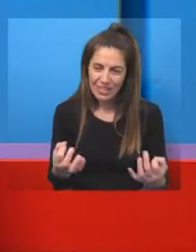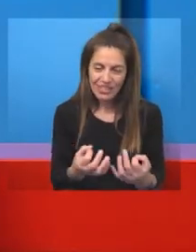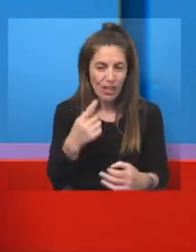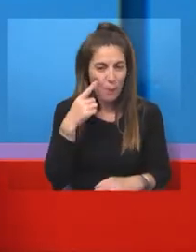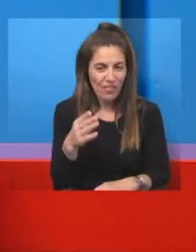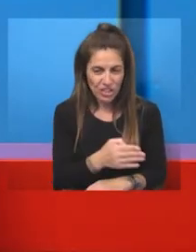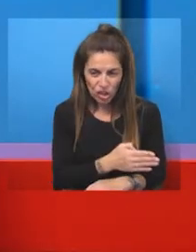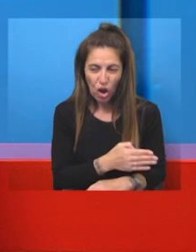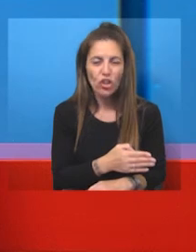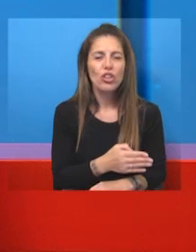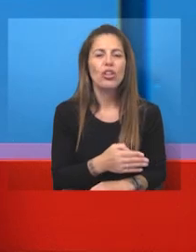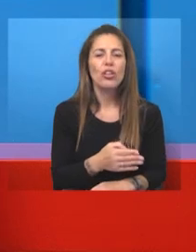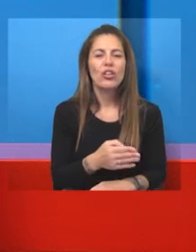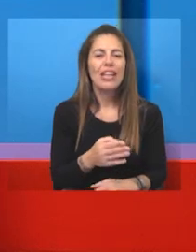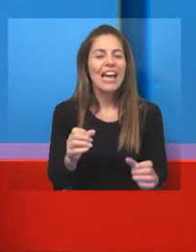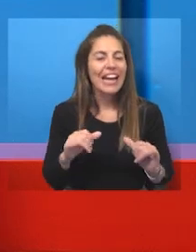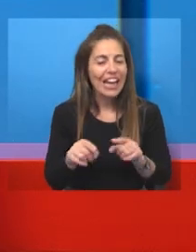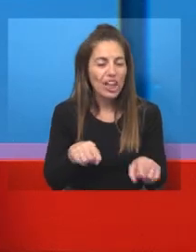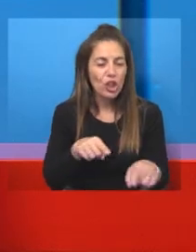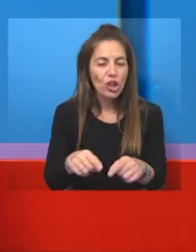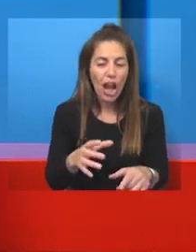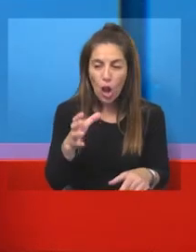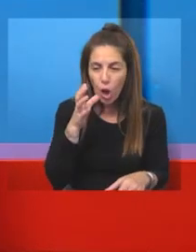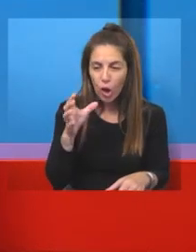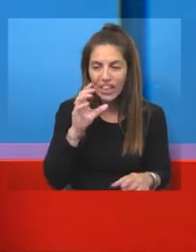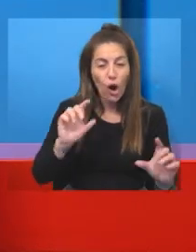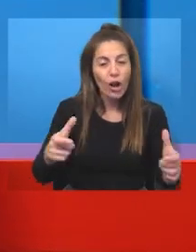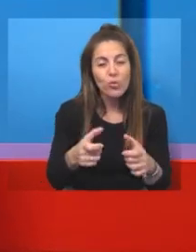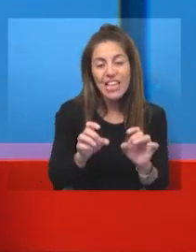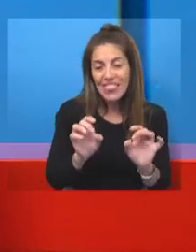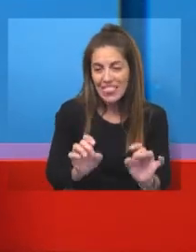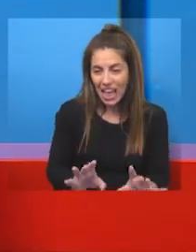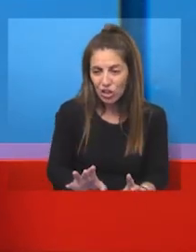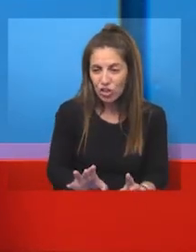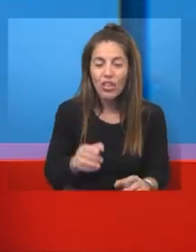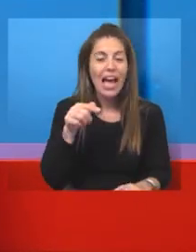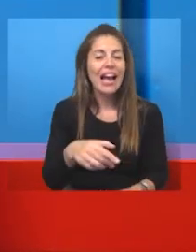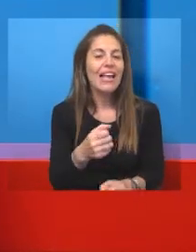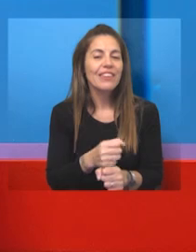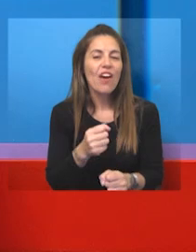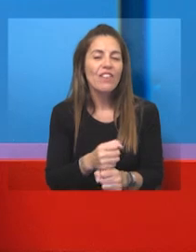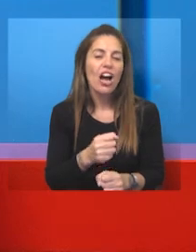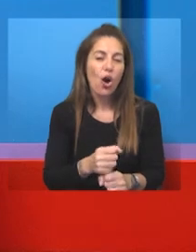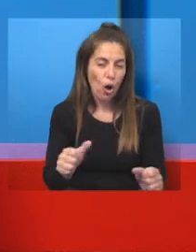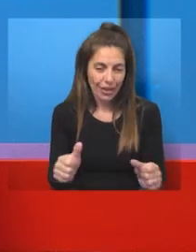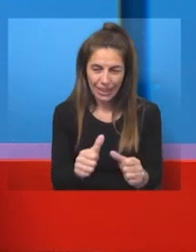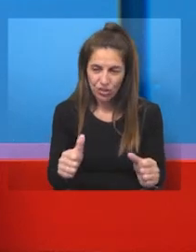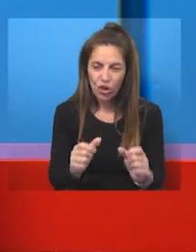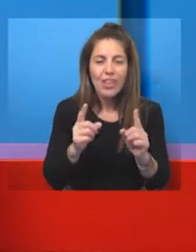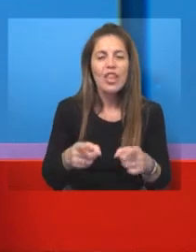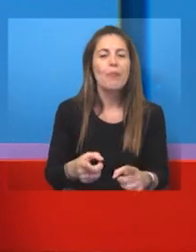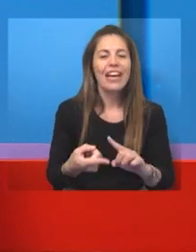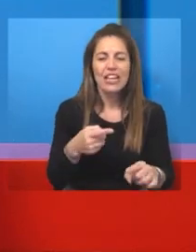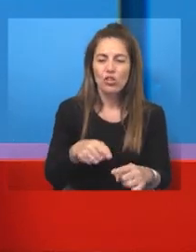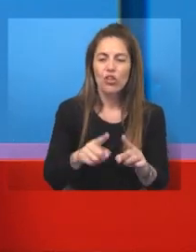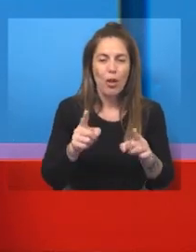prevención de gestionar los riesgos de reducir los daños este acá hay trabajo acumulado y también tiene que